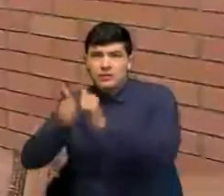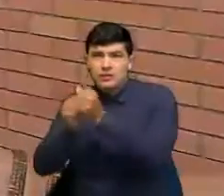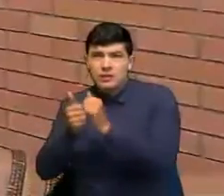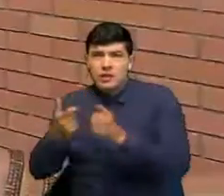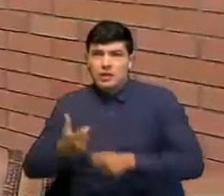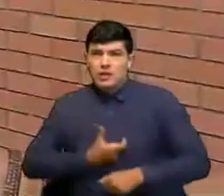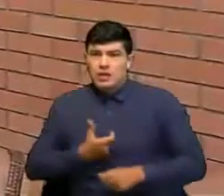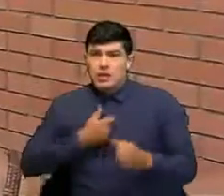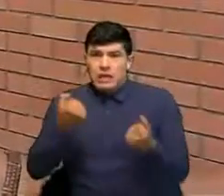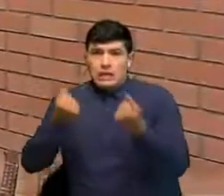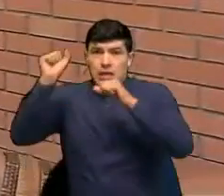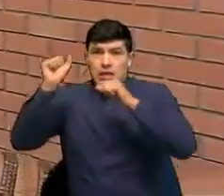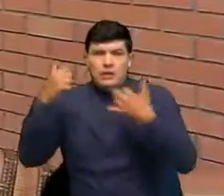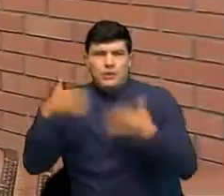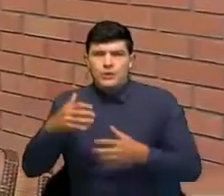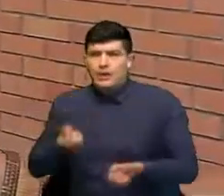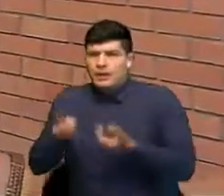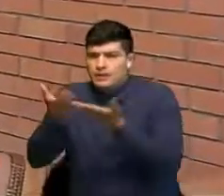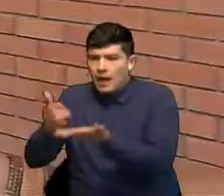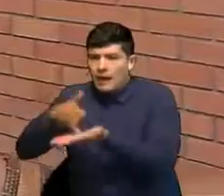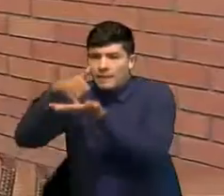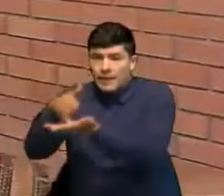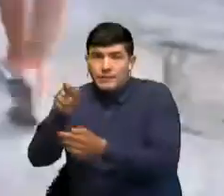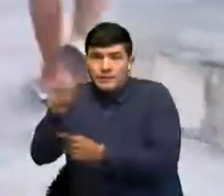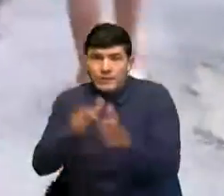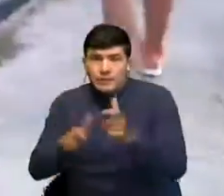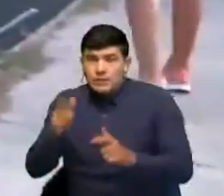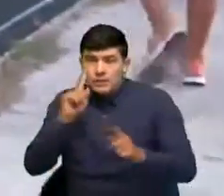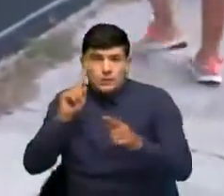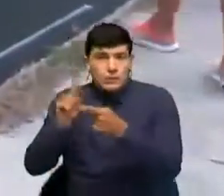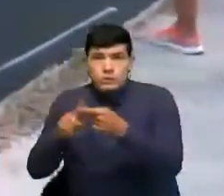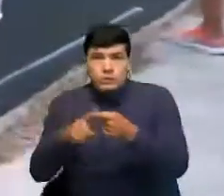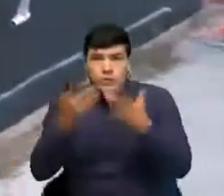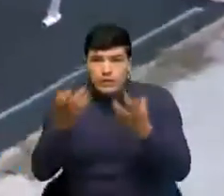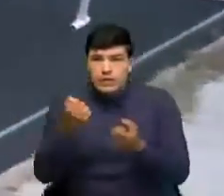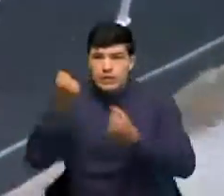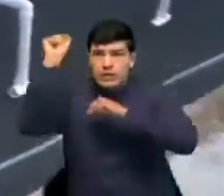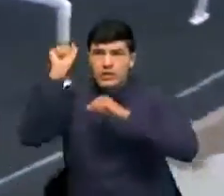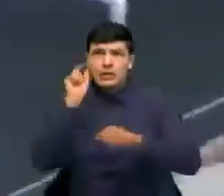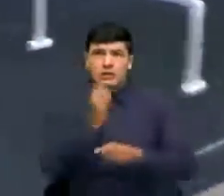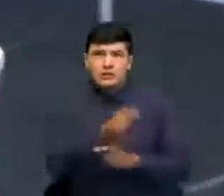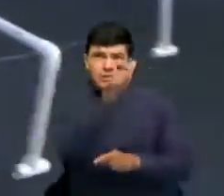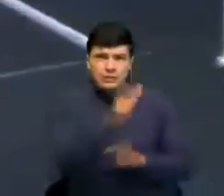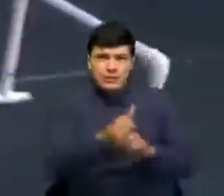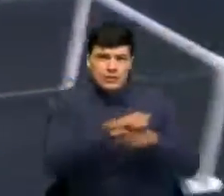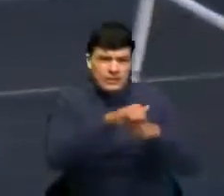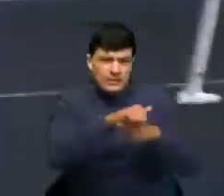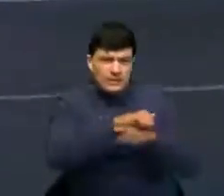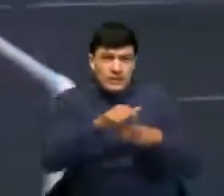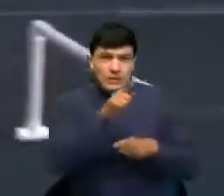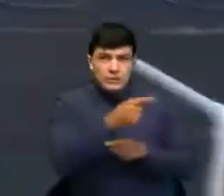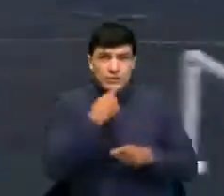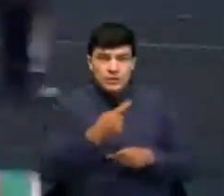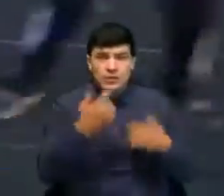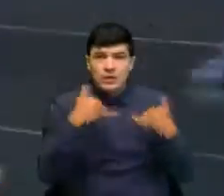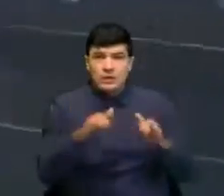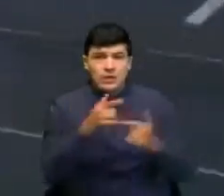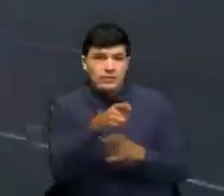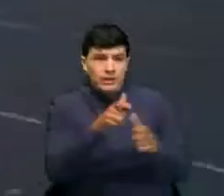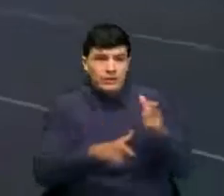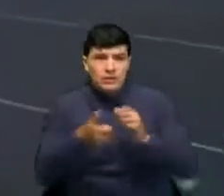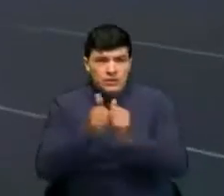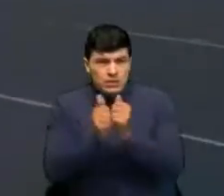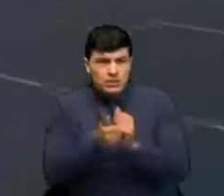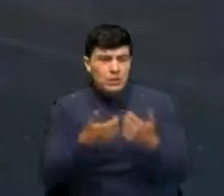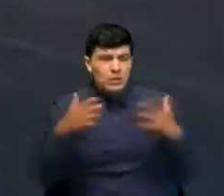van a tener un premio, entonces van con muchas más metas. La entrenadora de la selección aseguró que sus deportistas han venido mejorando